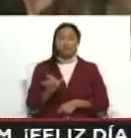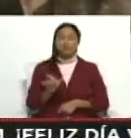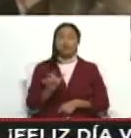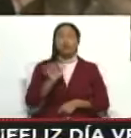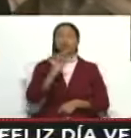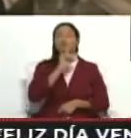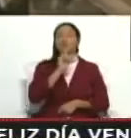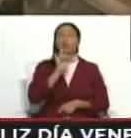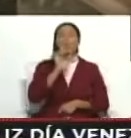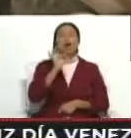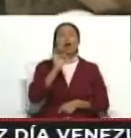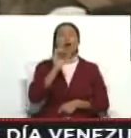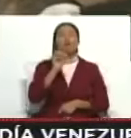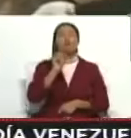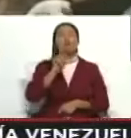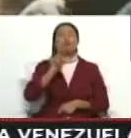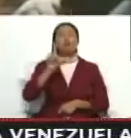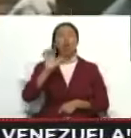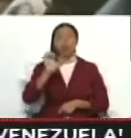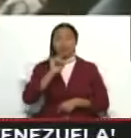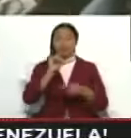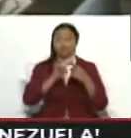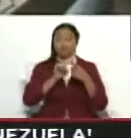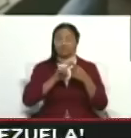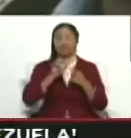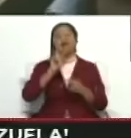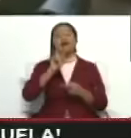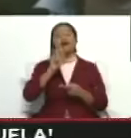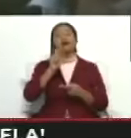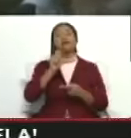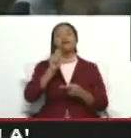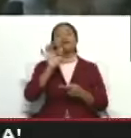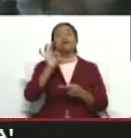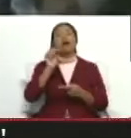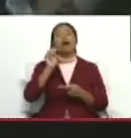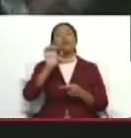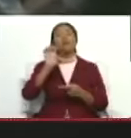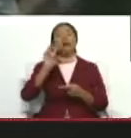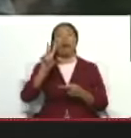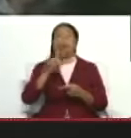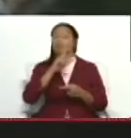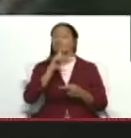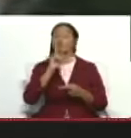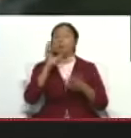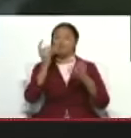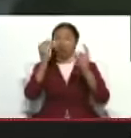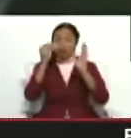Foley, Rafael Foley. Lo mencionan varias veces.